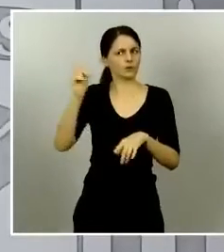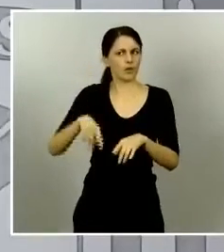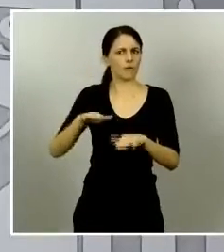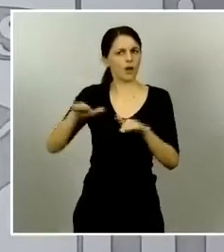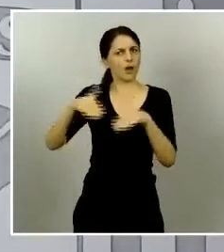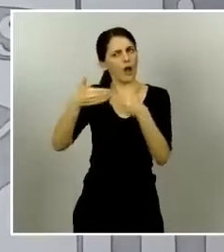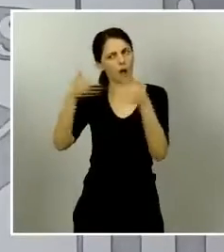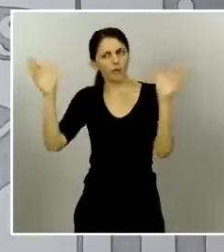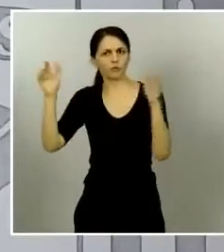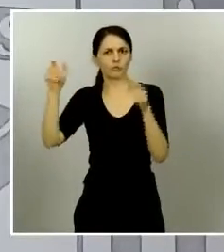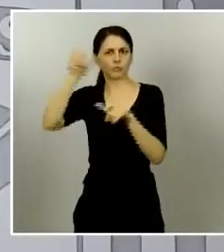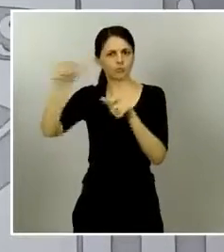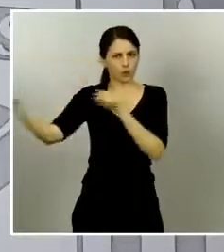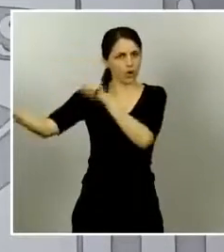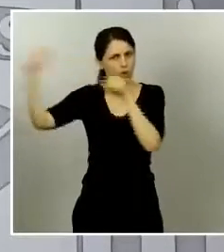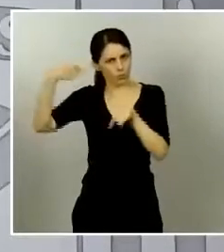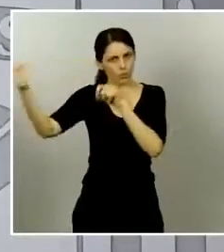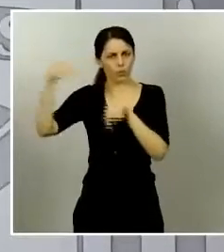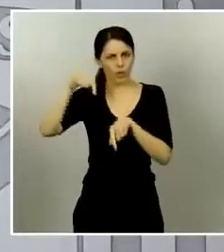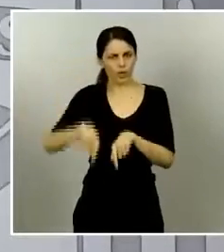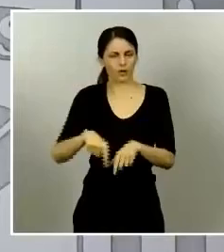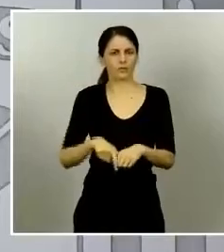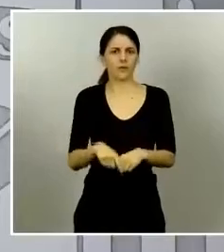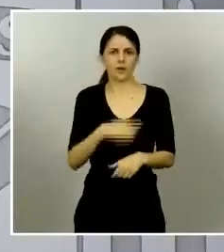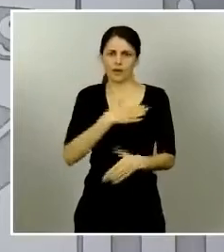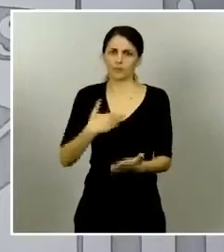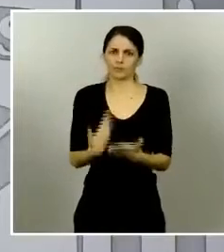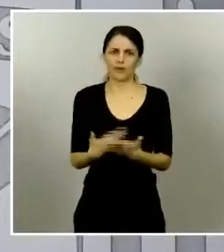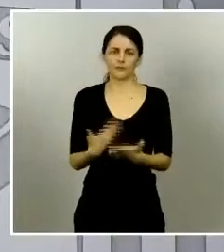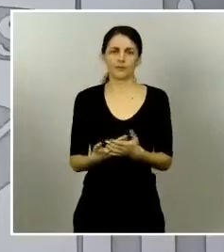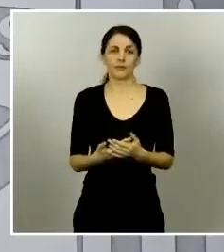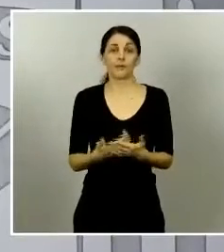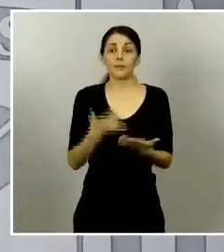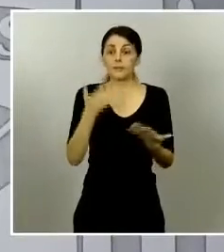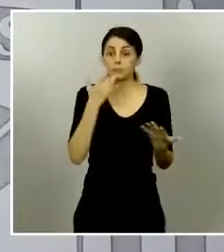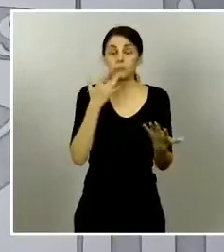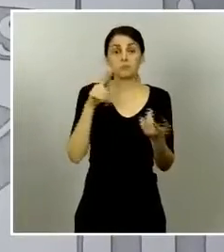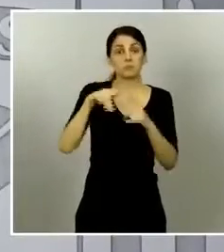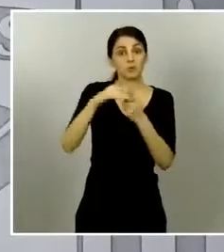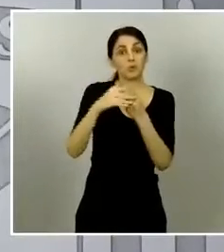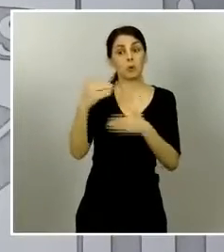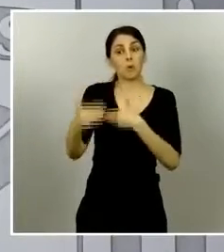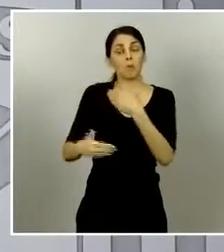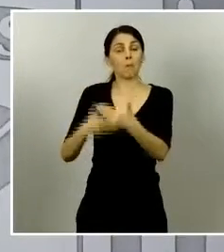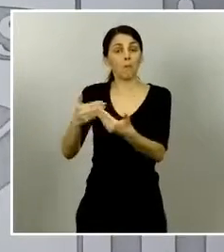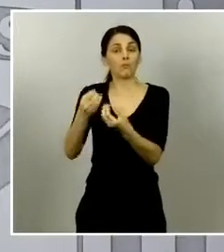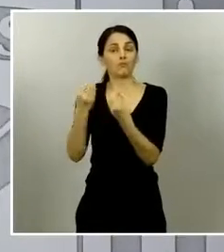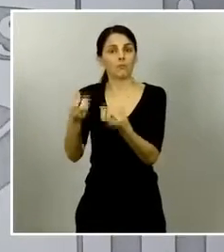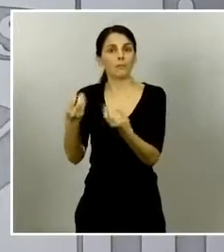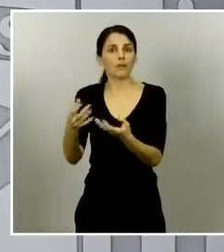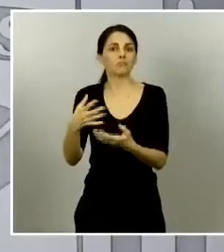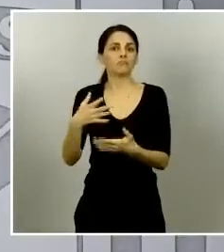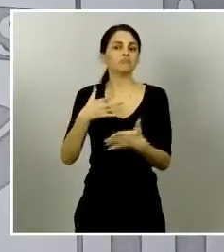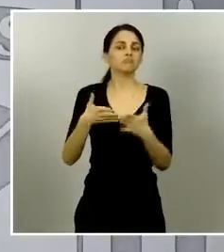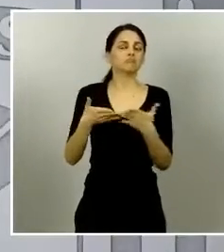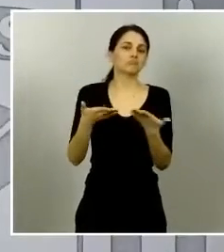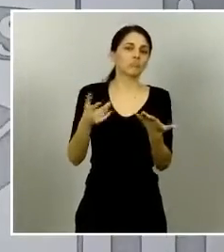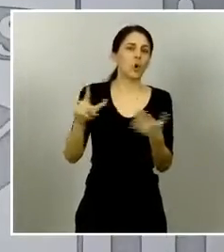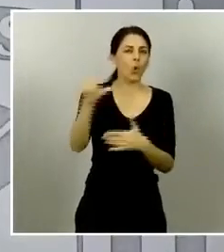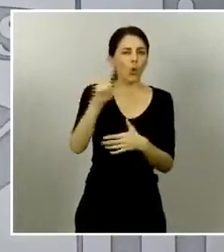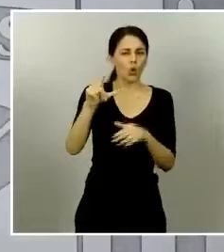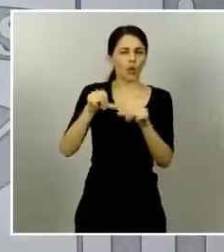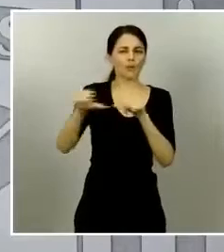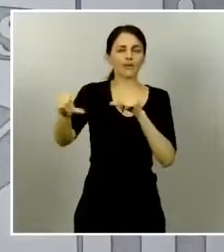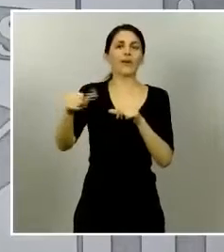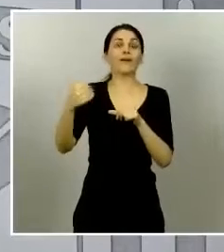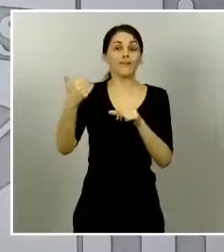turismo nacional, que vamos a promover, como también a la llegada de visitantes. Si todo transcurre, como pensamos,